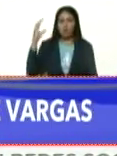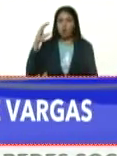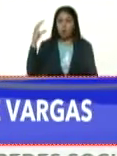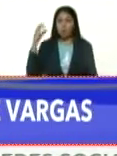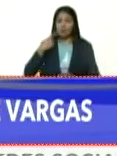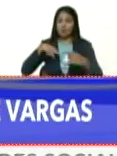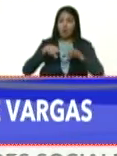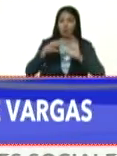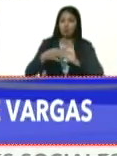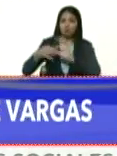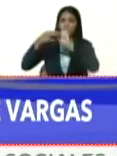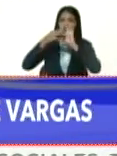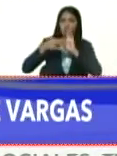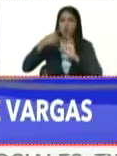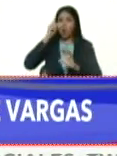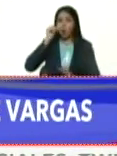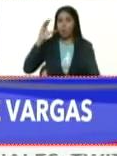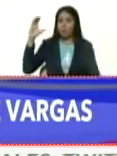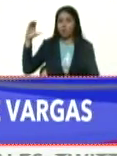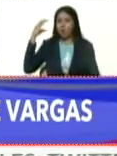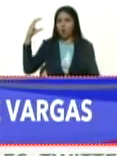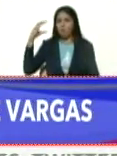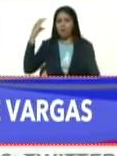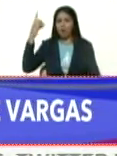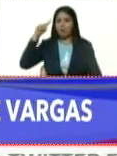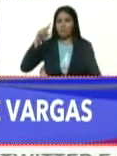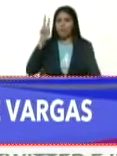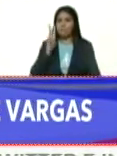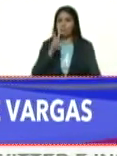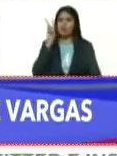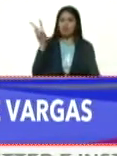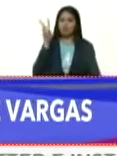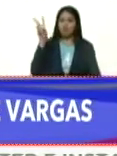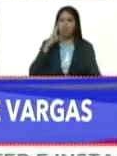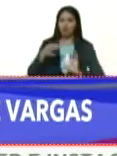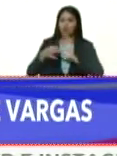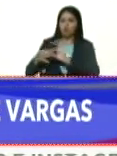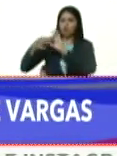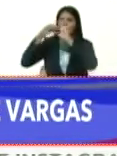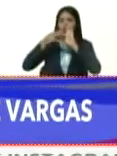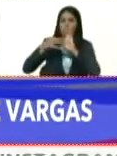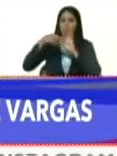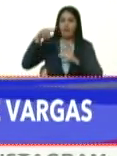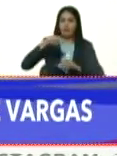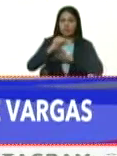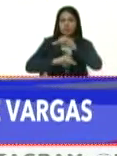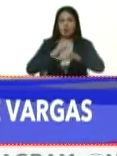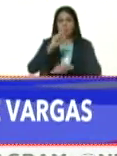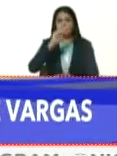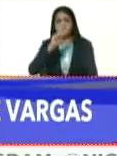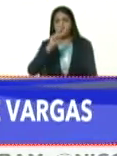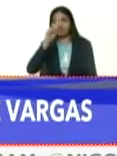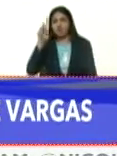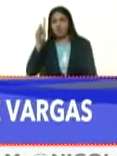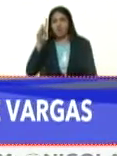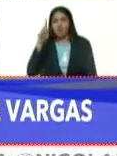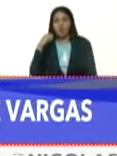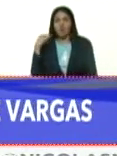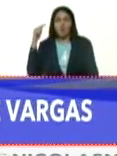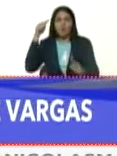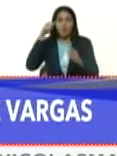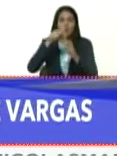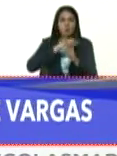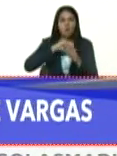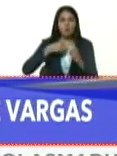Juntos, colombianos y venezolanos, tenemos que buscar en el siglo XXI nuestro destino